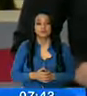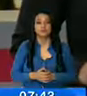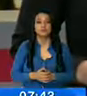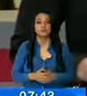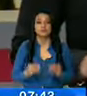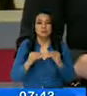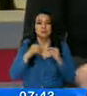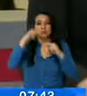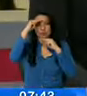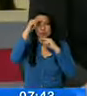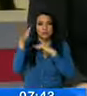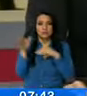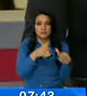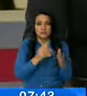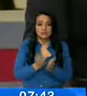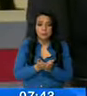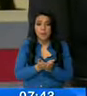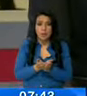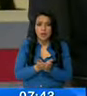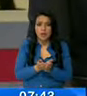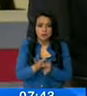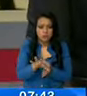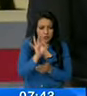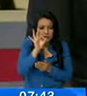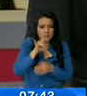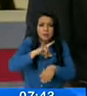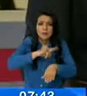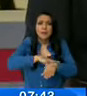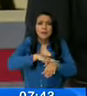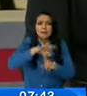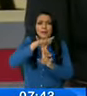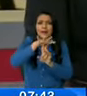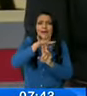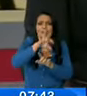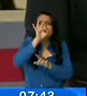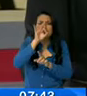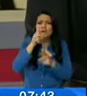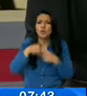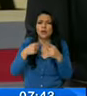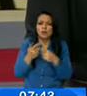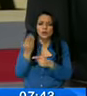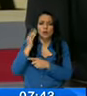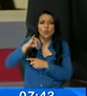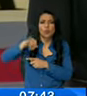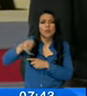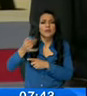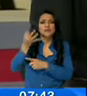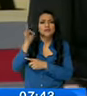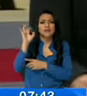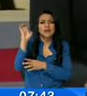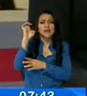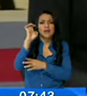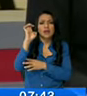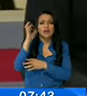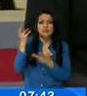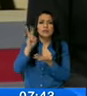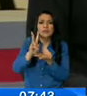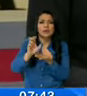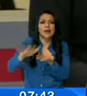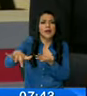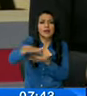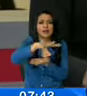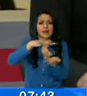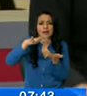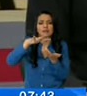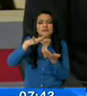Más noticias. Un feto fue hallado en el baño público de un parque. Esto ocurrió en la mañana de este jueves 19 de enero en el sector del Valle de los Chillos,